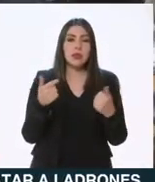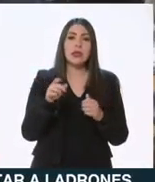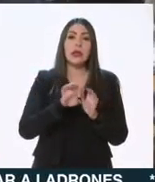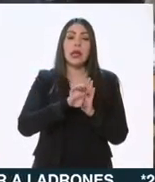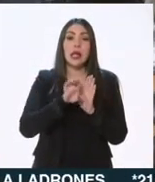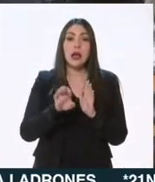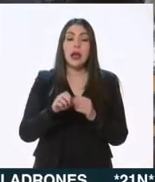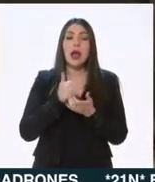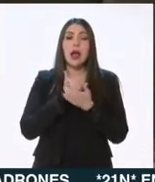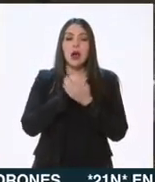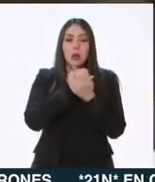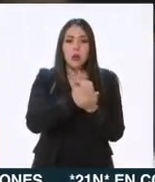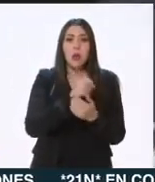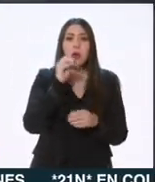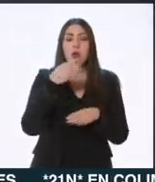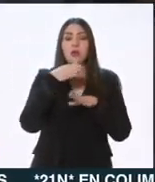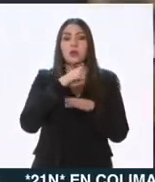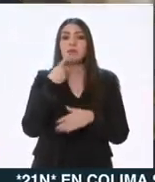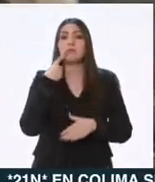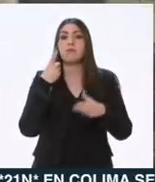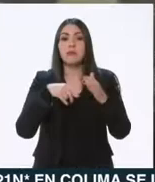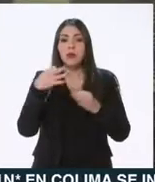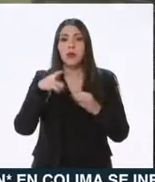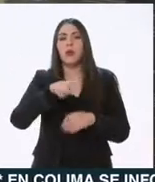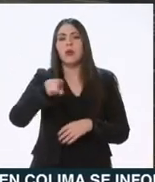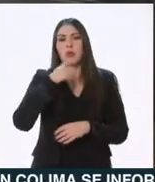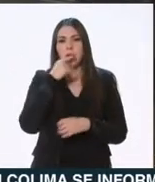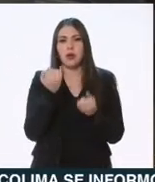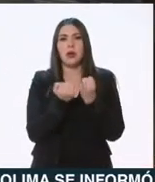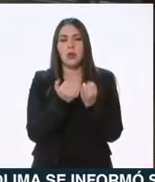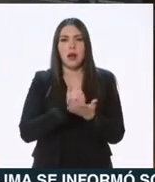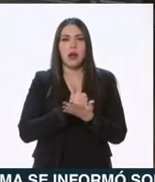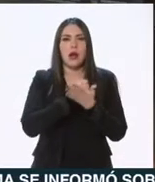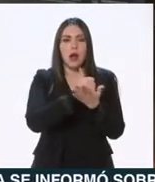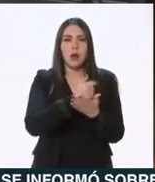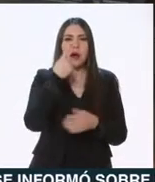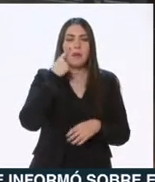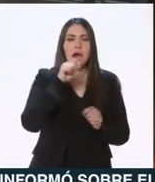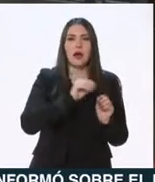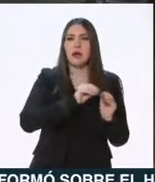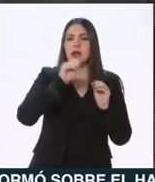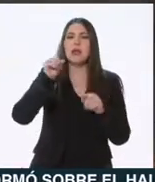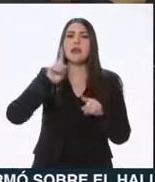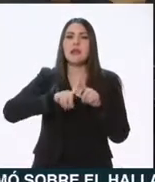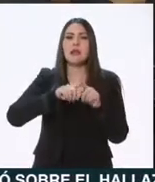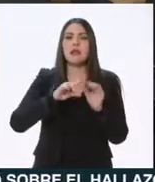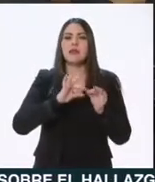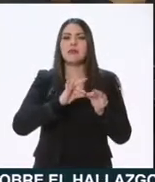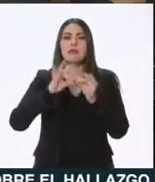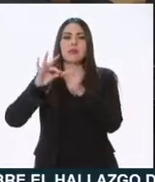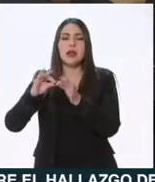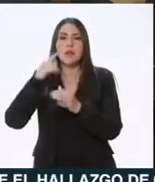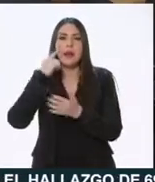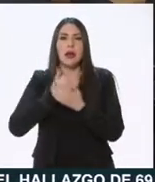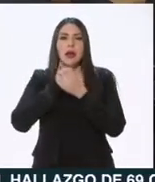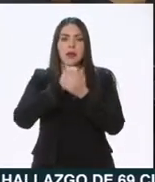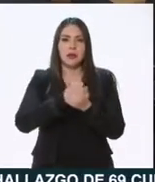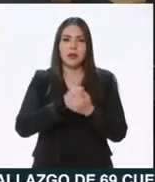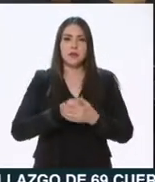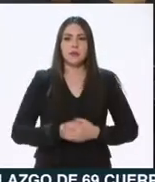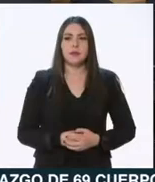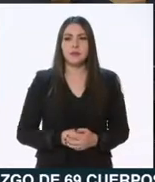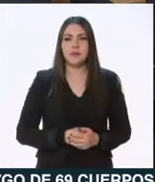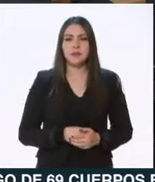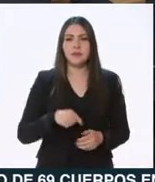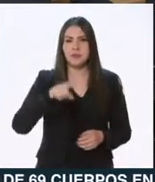jurisdiccional, nosotros mismos también podemos apoyarles para que podamos llegar a ese canal. Las recomendaciones que son muy importantes para todos los usuarios